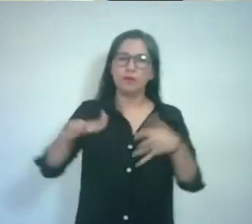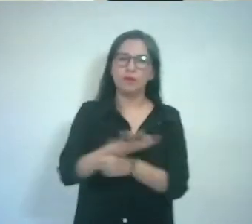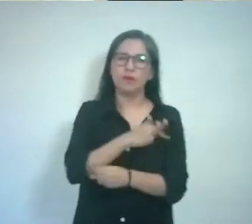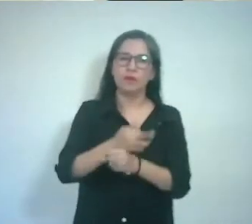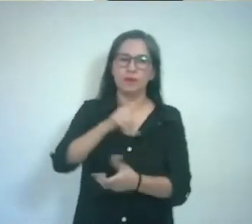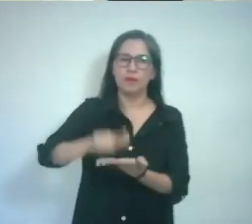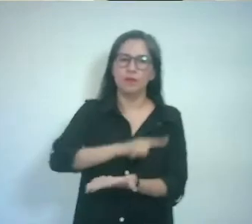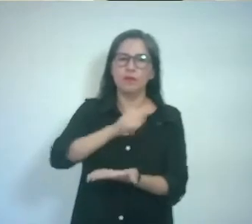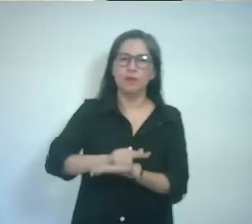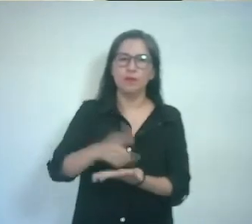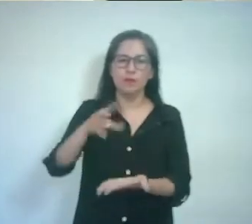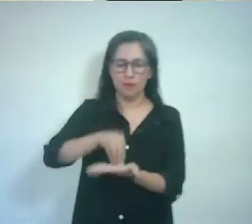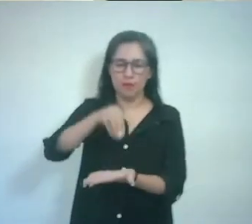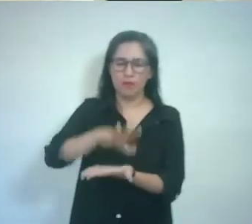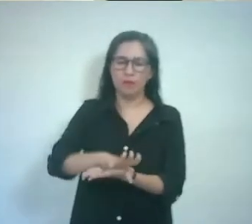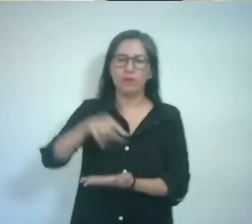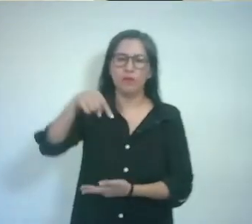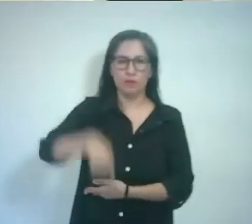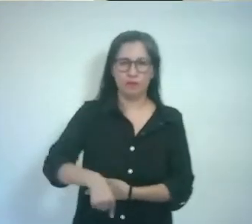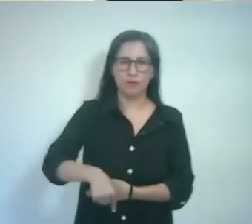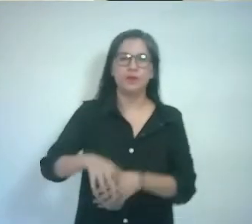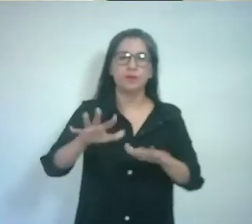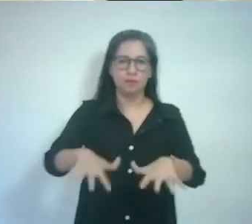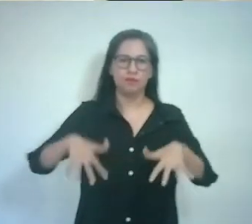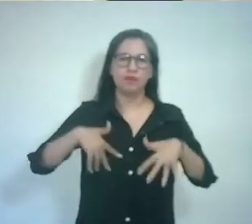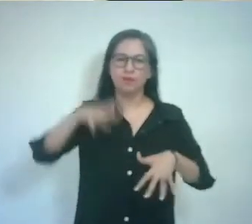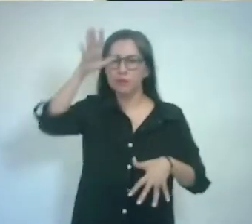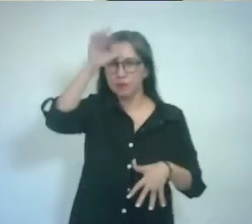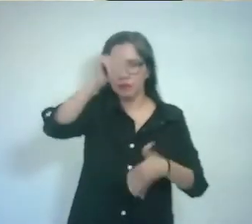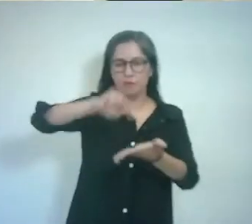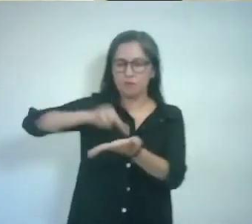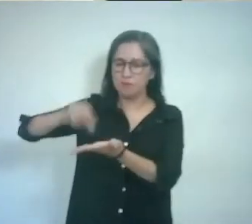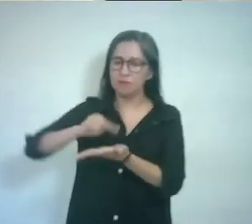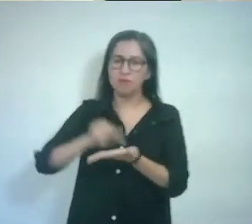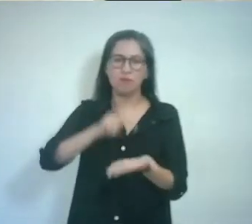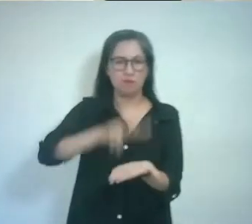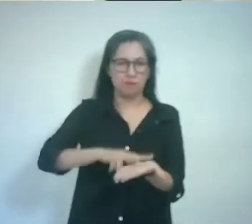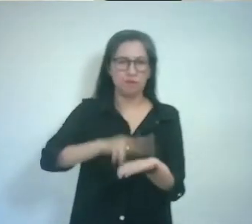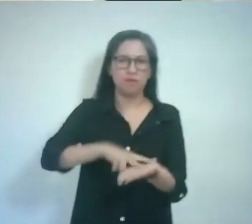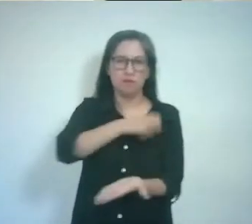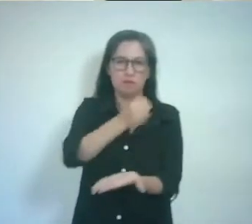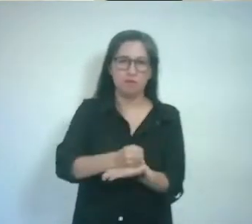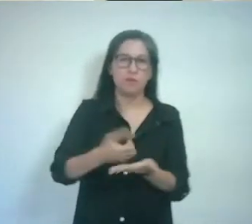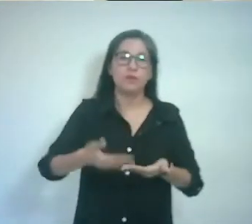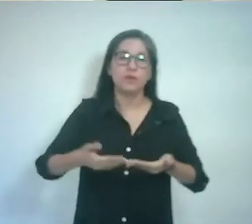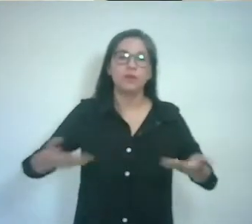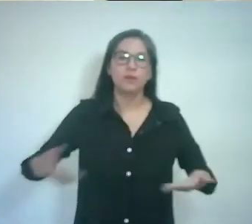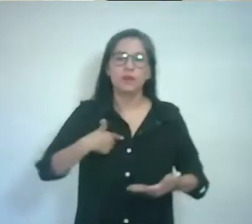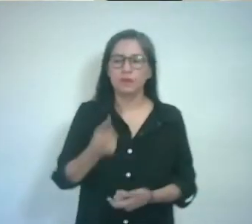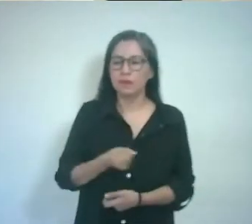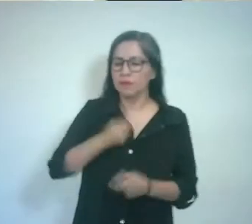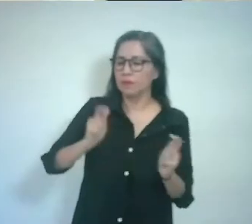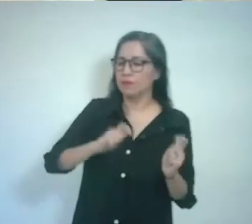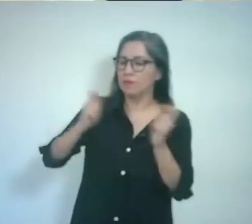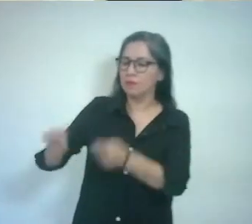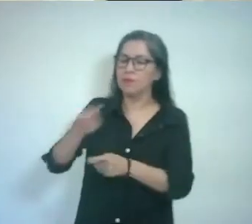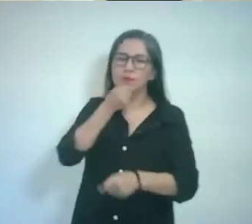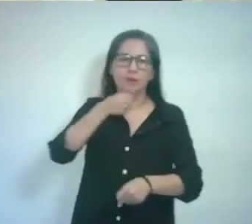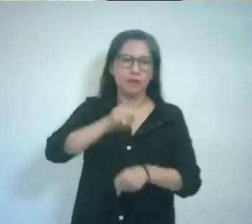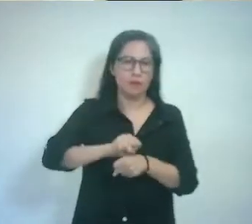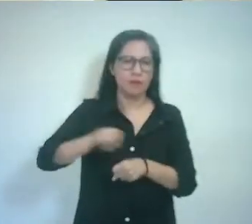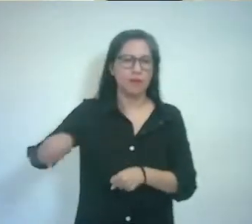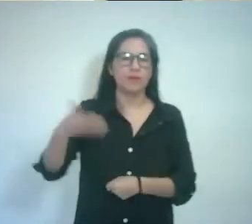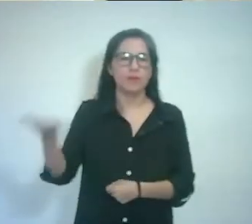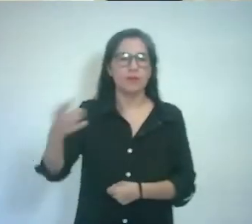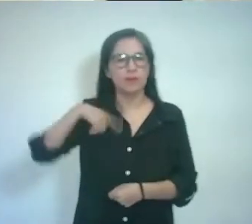declara legalmente instalada esta sesión y los acuerdos aquí tomados serán válidos. Nuevamente, otorgo el uso de la voz al secretario para que someta